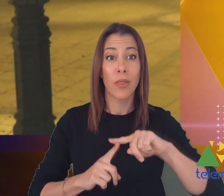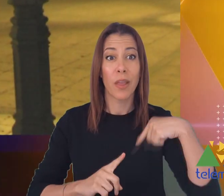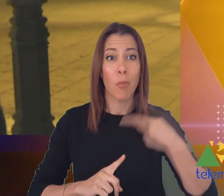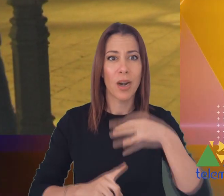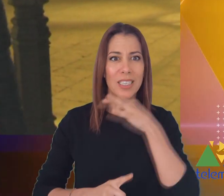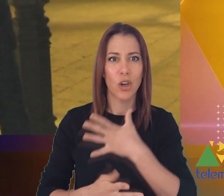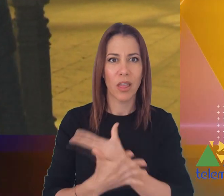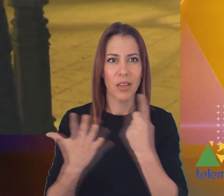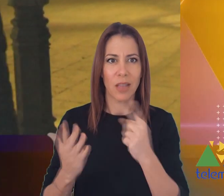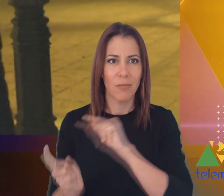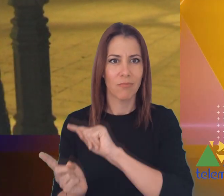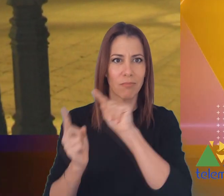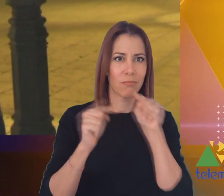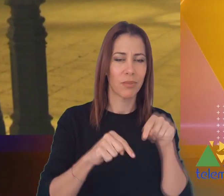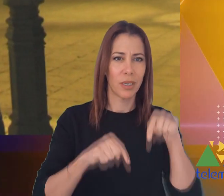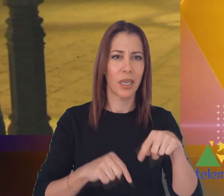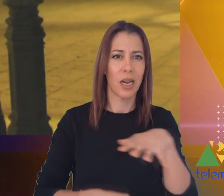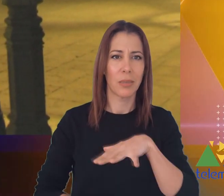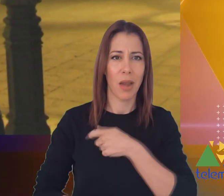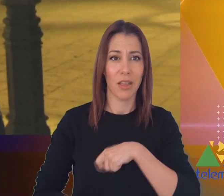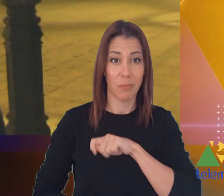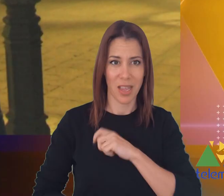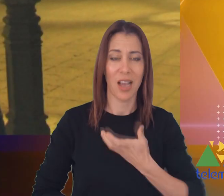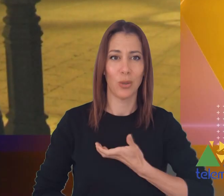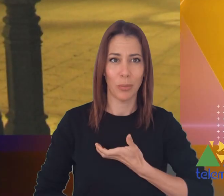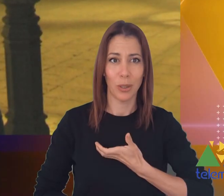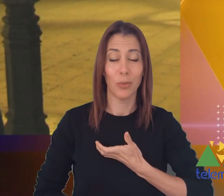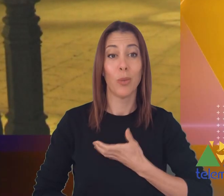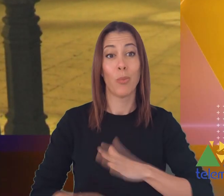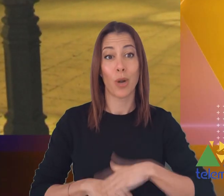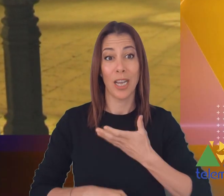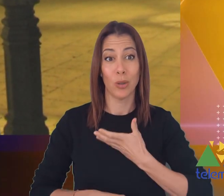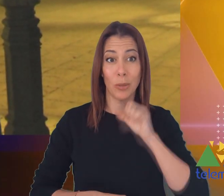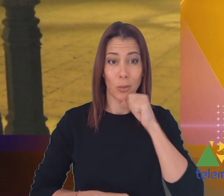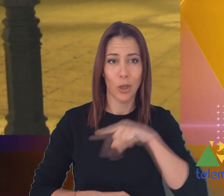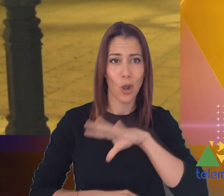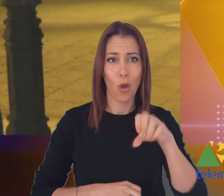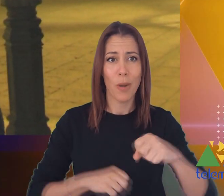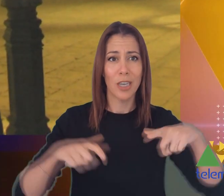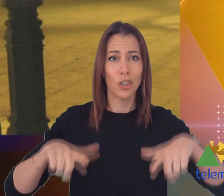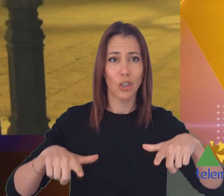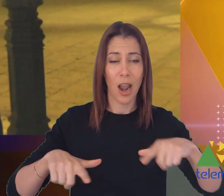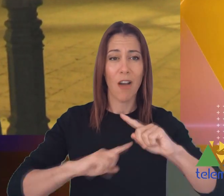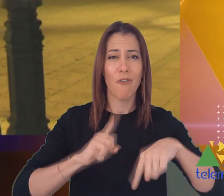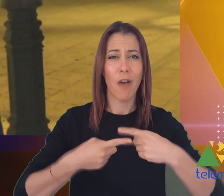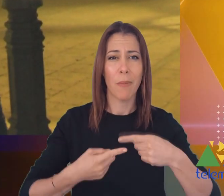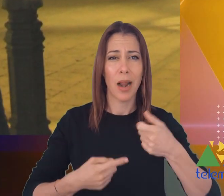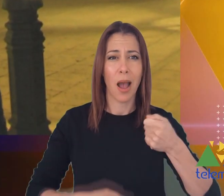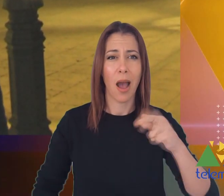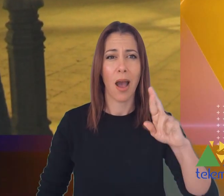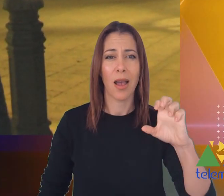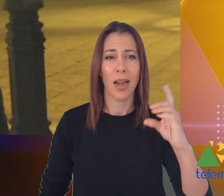a la Plaza de España. El ayuntamiento de Motril compra un solar a la familia Ágreda y construye el edificio